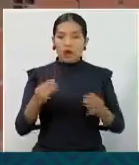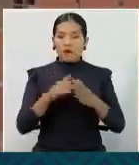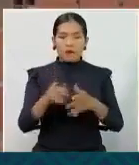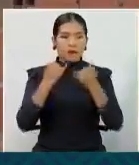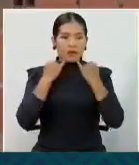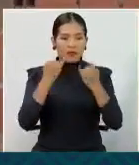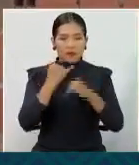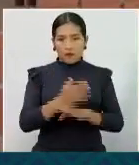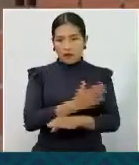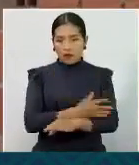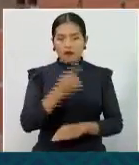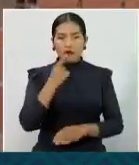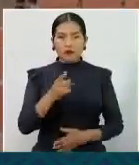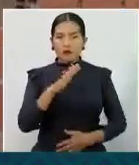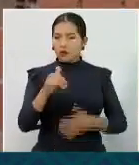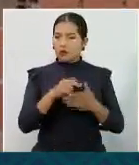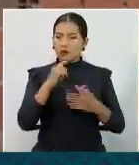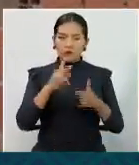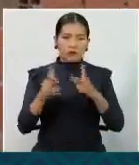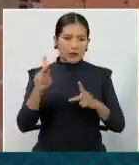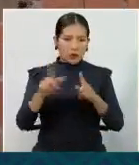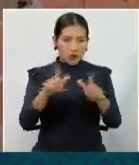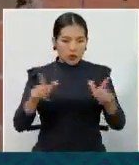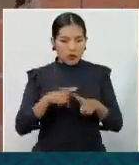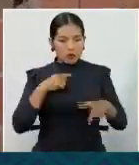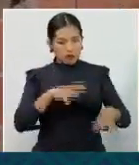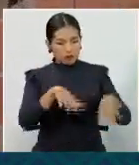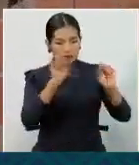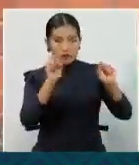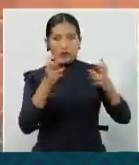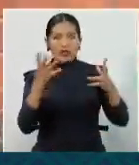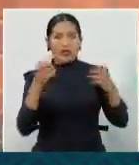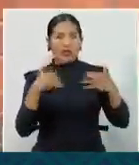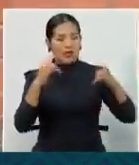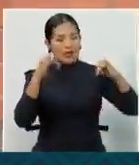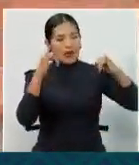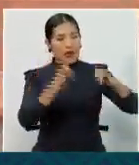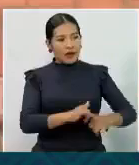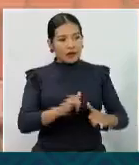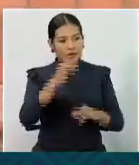preliminar da a conocer que estos loteadores pretendieron asentarse en el lugar de forma